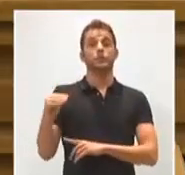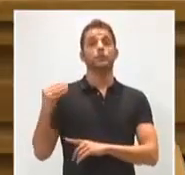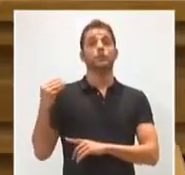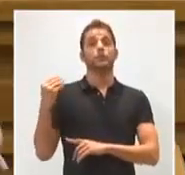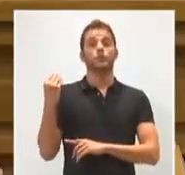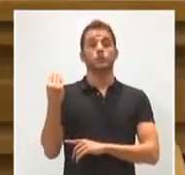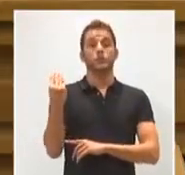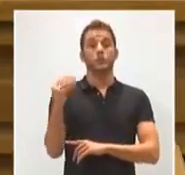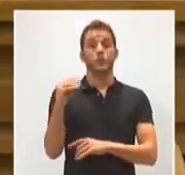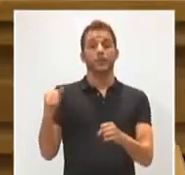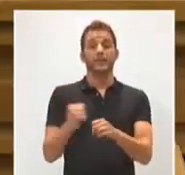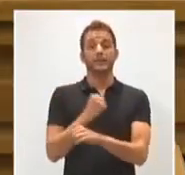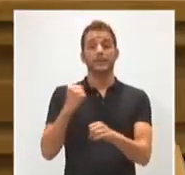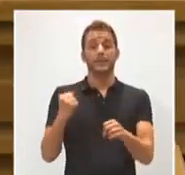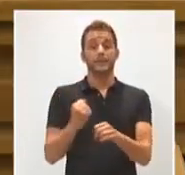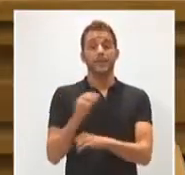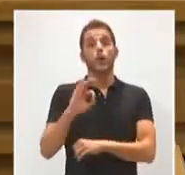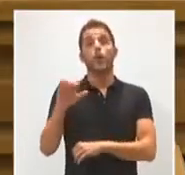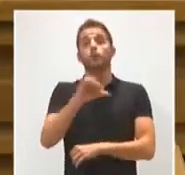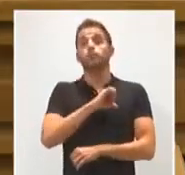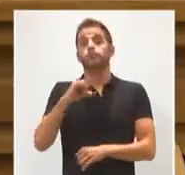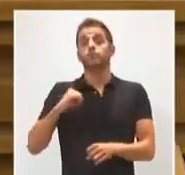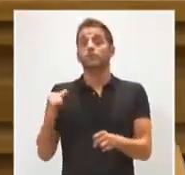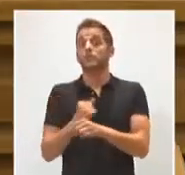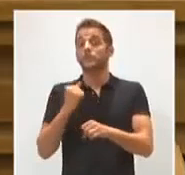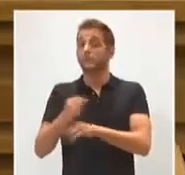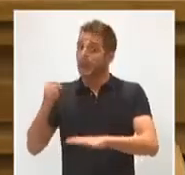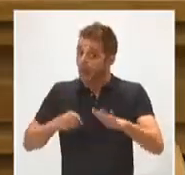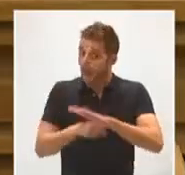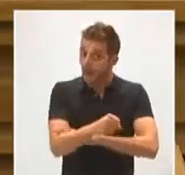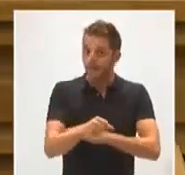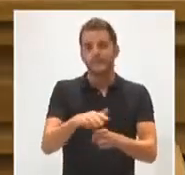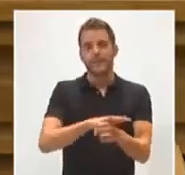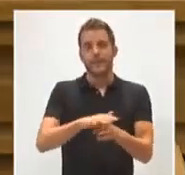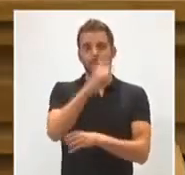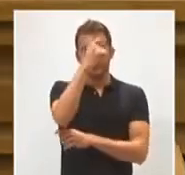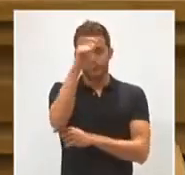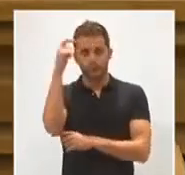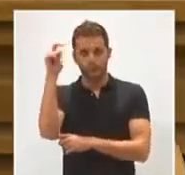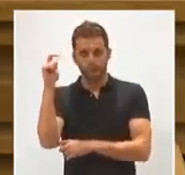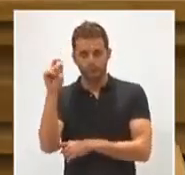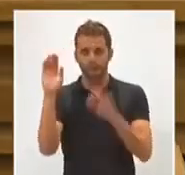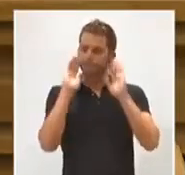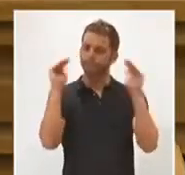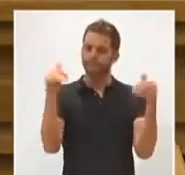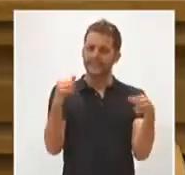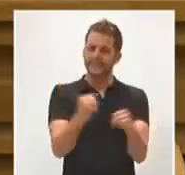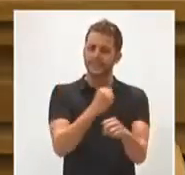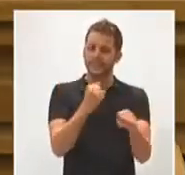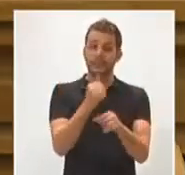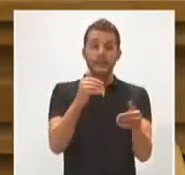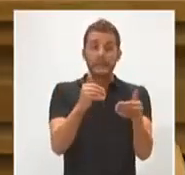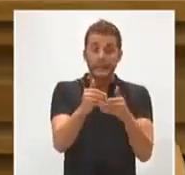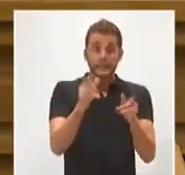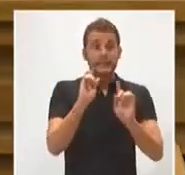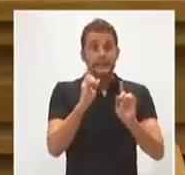al empleo o bien autoempleo en este caso en el mundo rural y sobre todo atendiendo a los oficios que están en riesgo de desaparecer